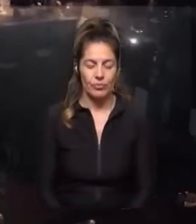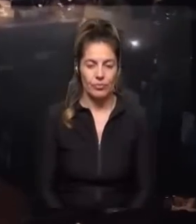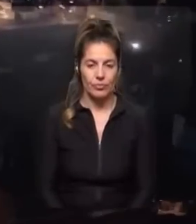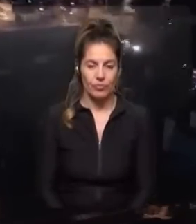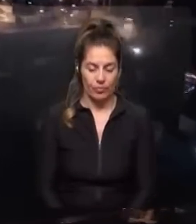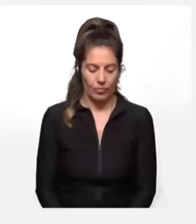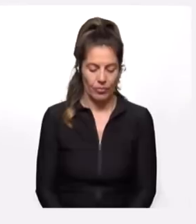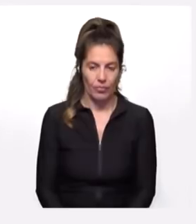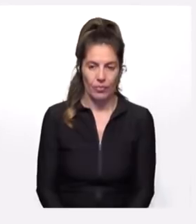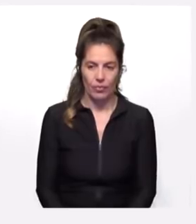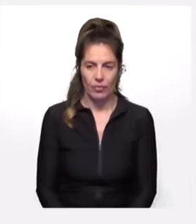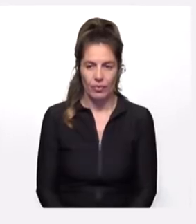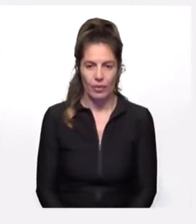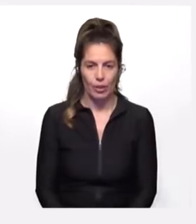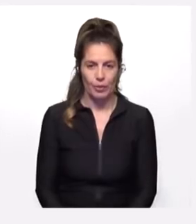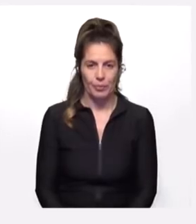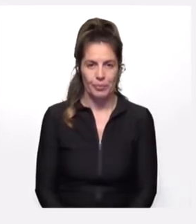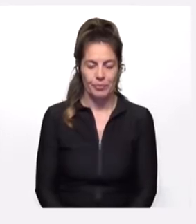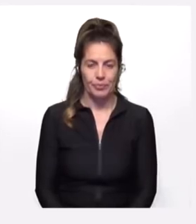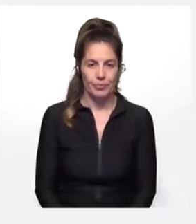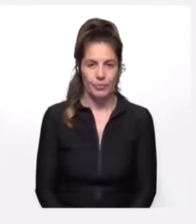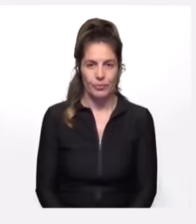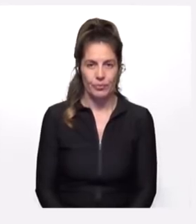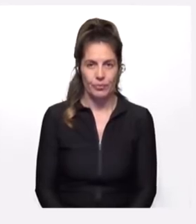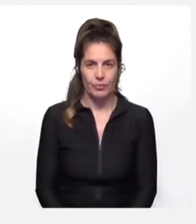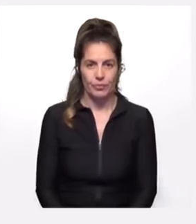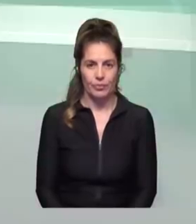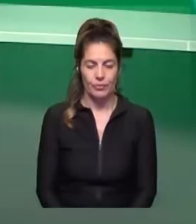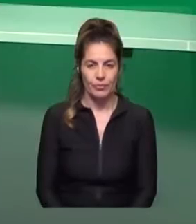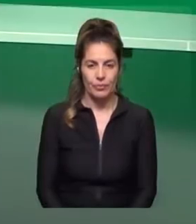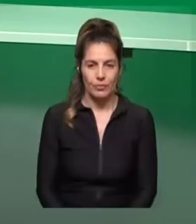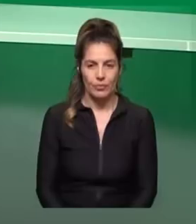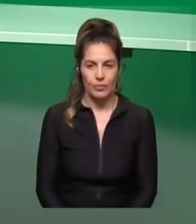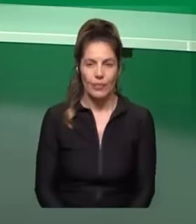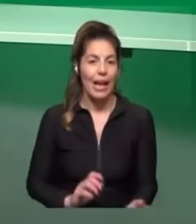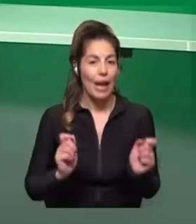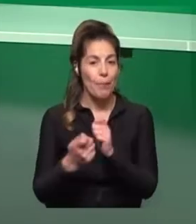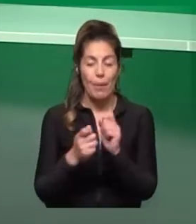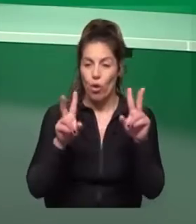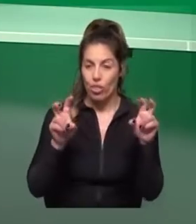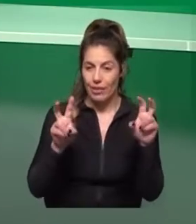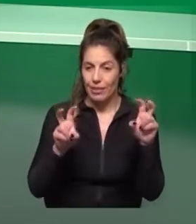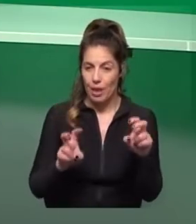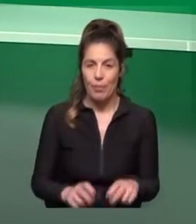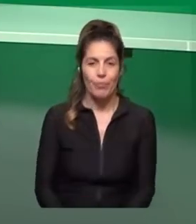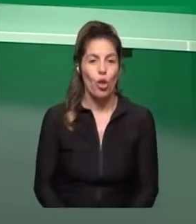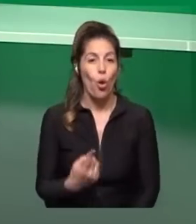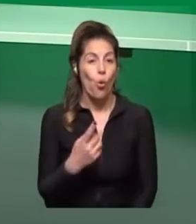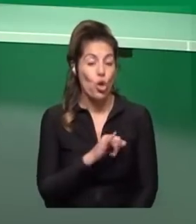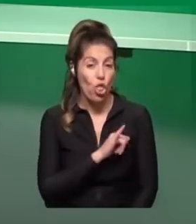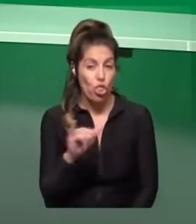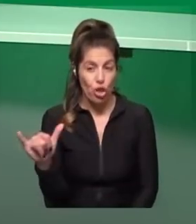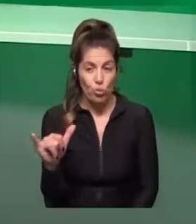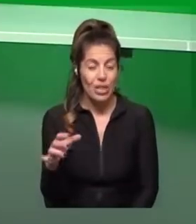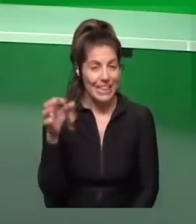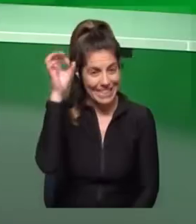conecta 5g con Uruguay para que vos te conectes con el futuro cambiamos de tema porque uno de los denunciantes del senador